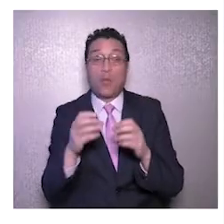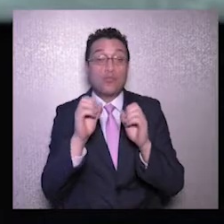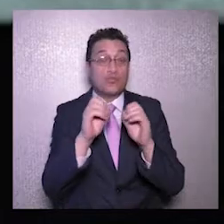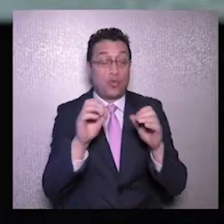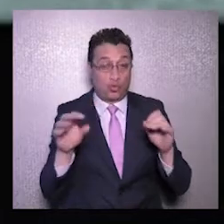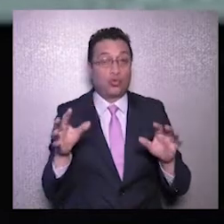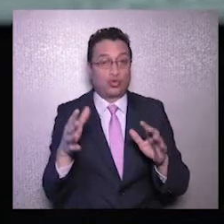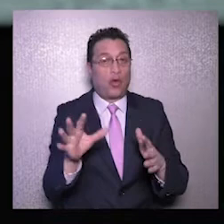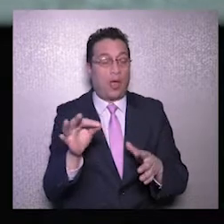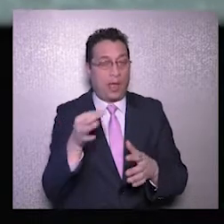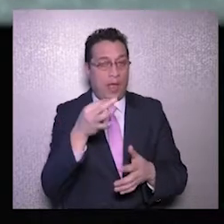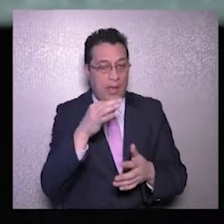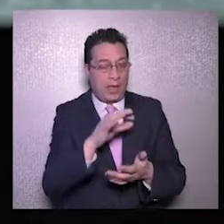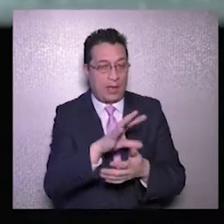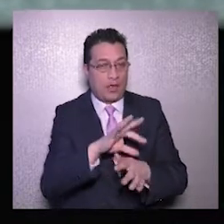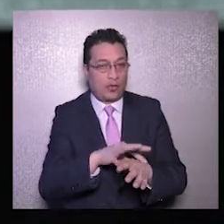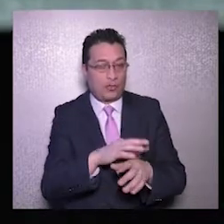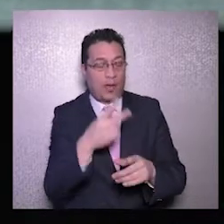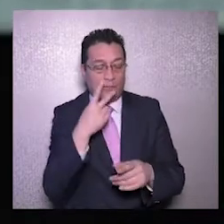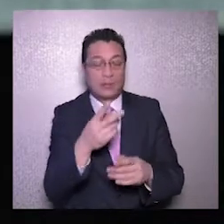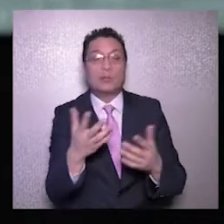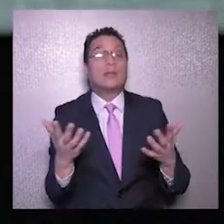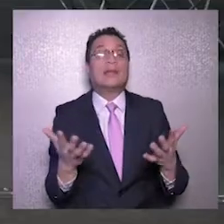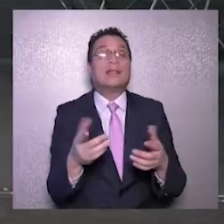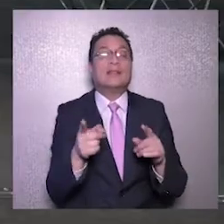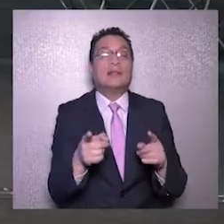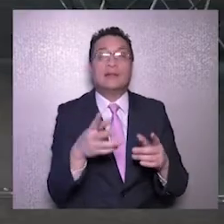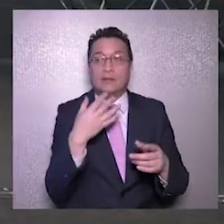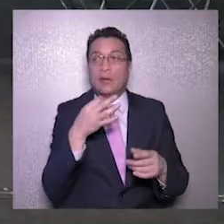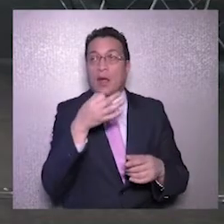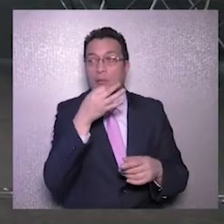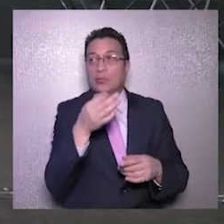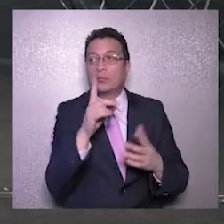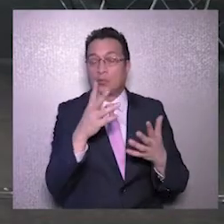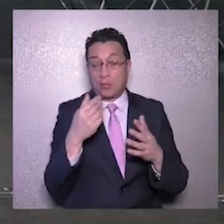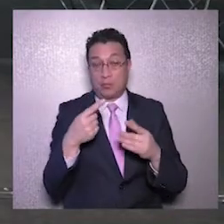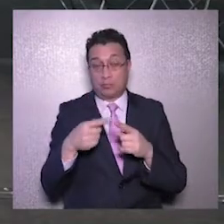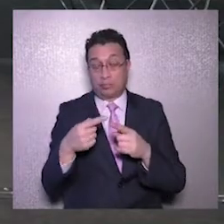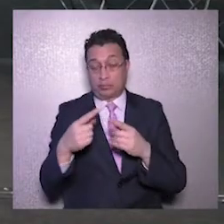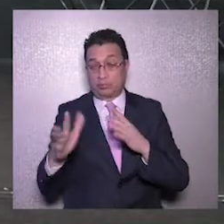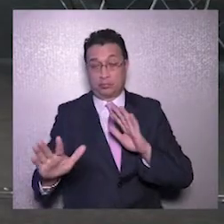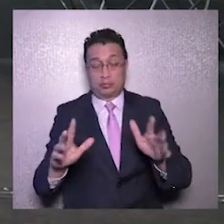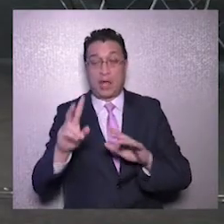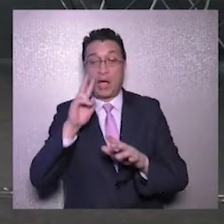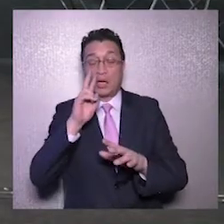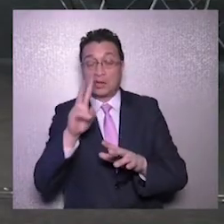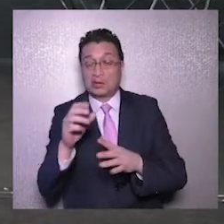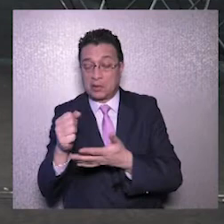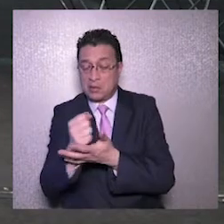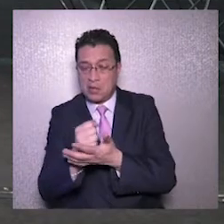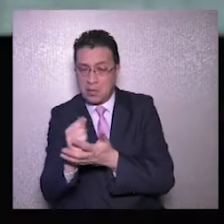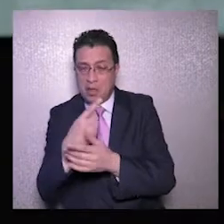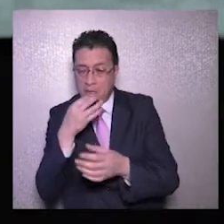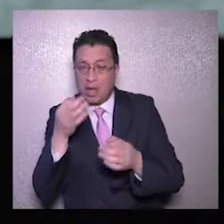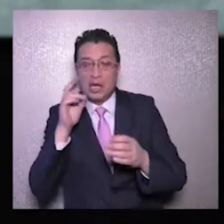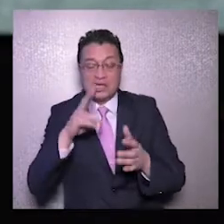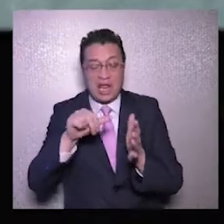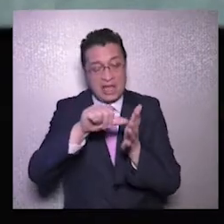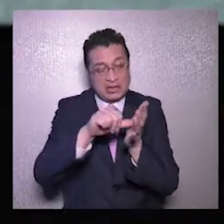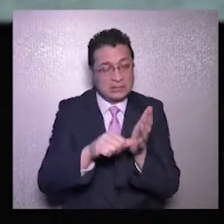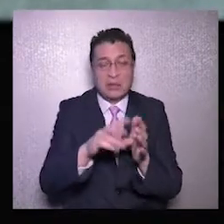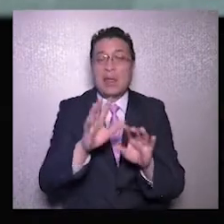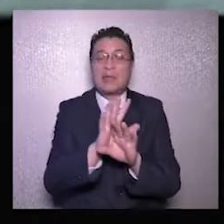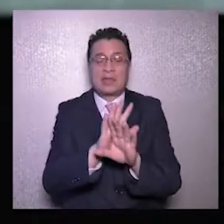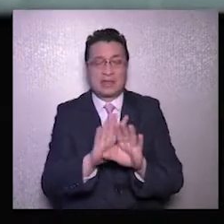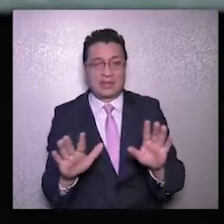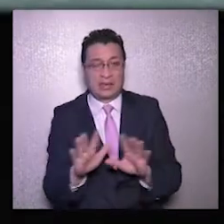en medicina, e implica detectar cosas que si yo las dejara de evolución espontánea, sin tratamiento, sin cirugía, sin ninguna cosa,